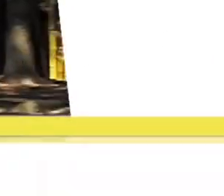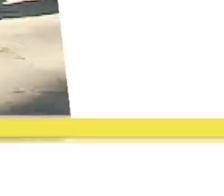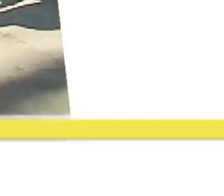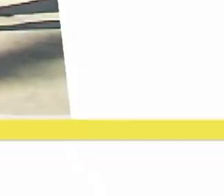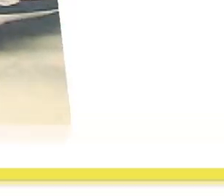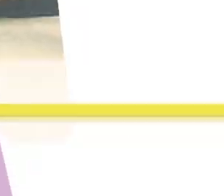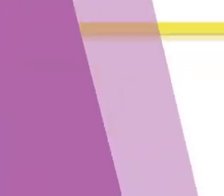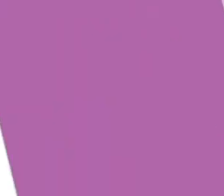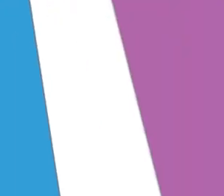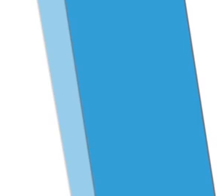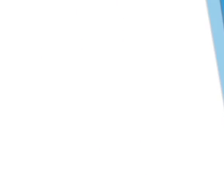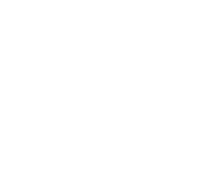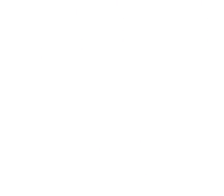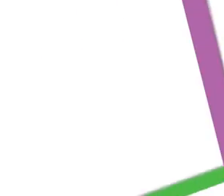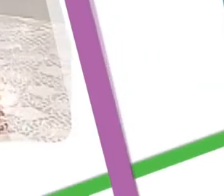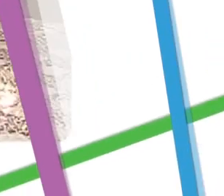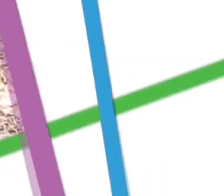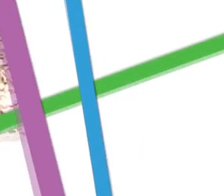y